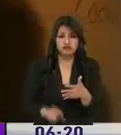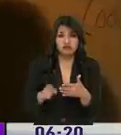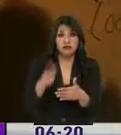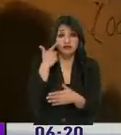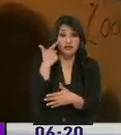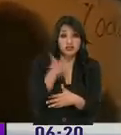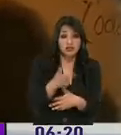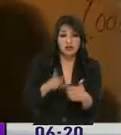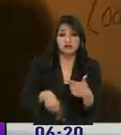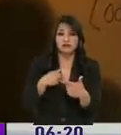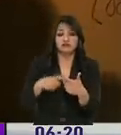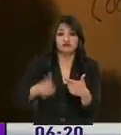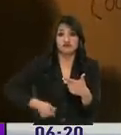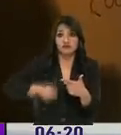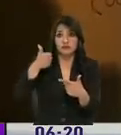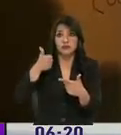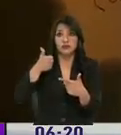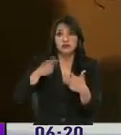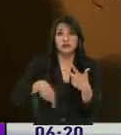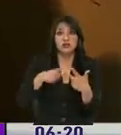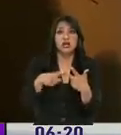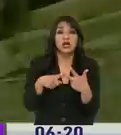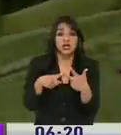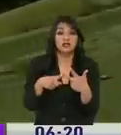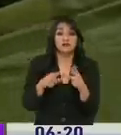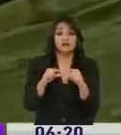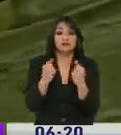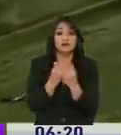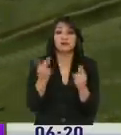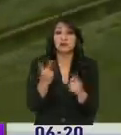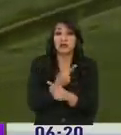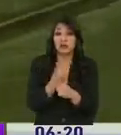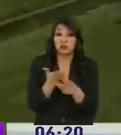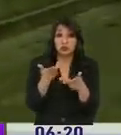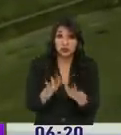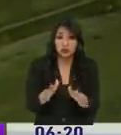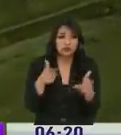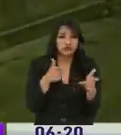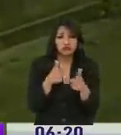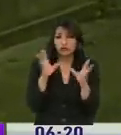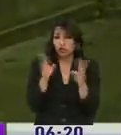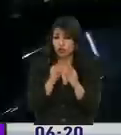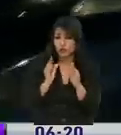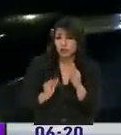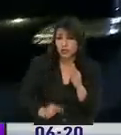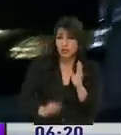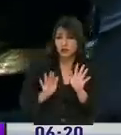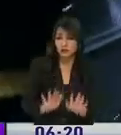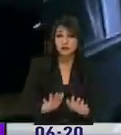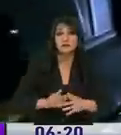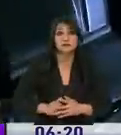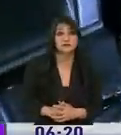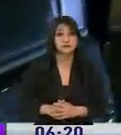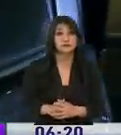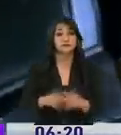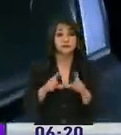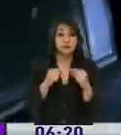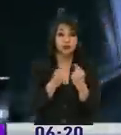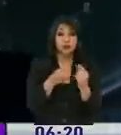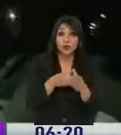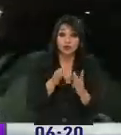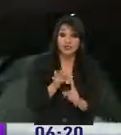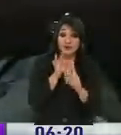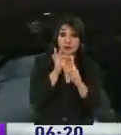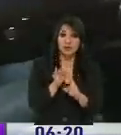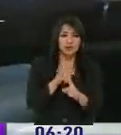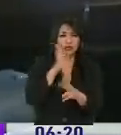Fiscales, agentes de la UIAD y elementos del Grupo de Intervención y Rescate no descuidaron ningún detalle. Los grupos tácticos y de inteligencia